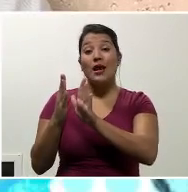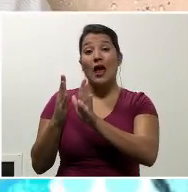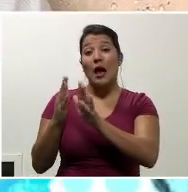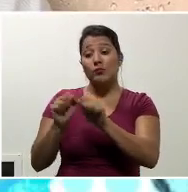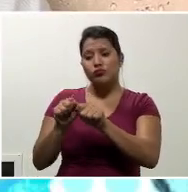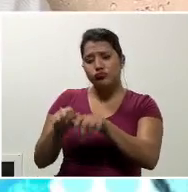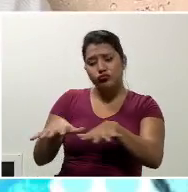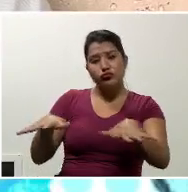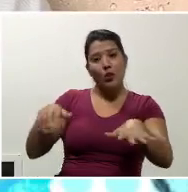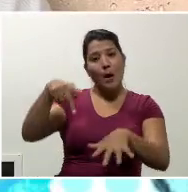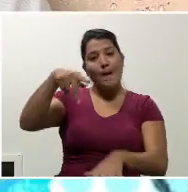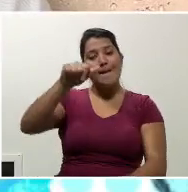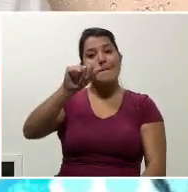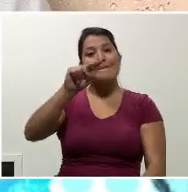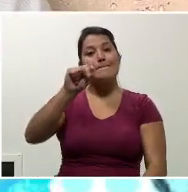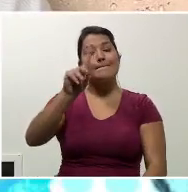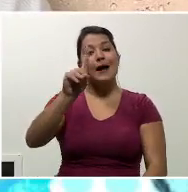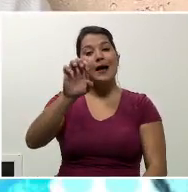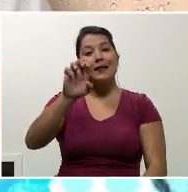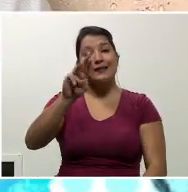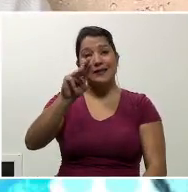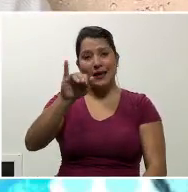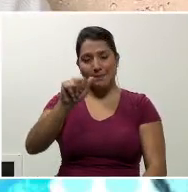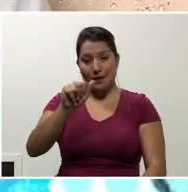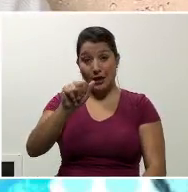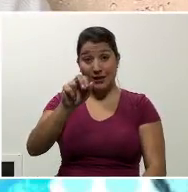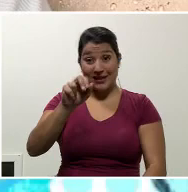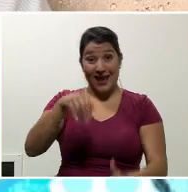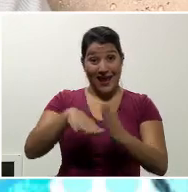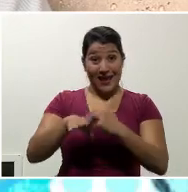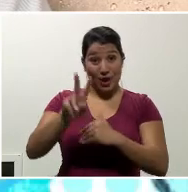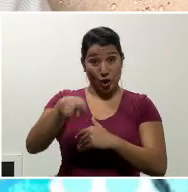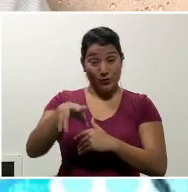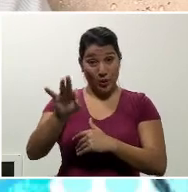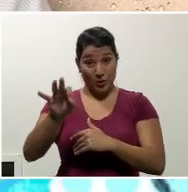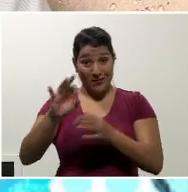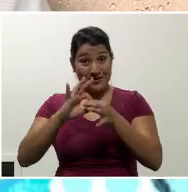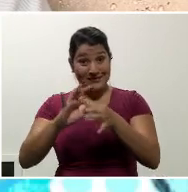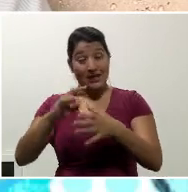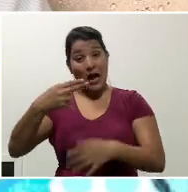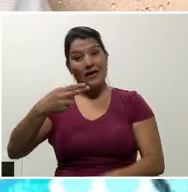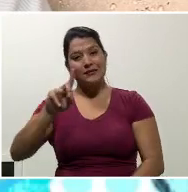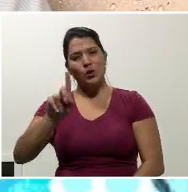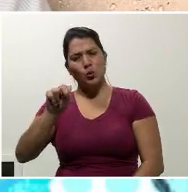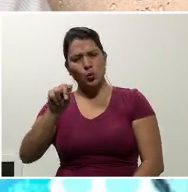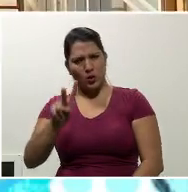de H1N1 y aprendió muchísimas habilidades. Tuvimos